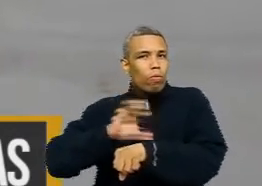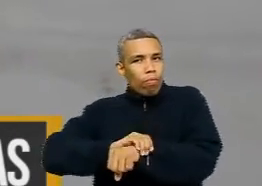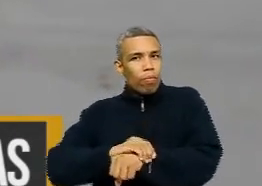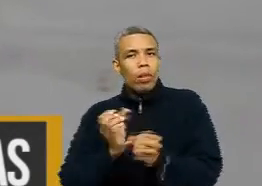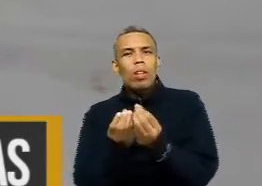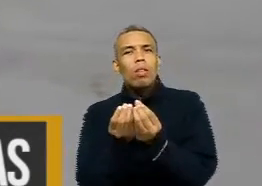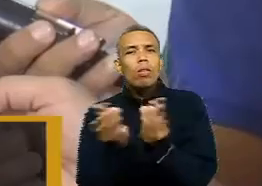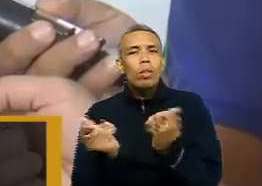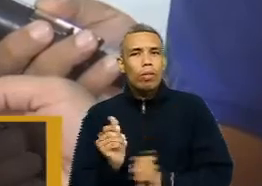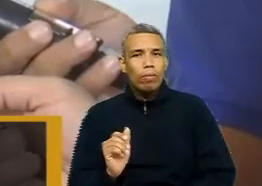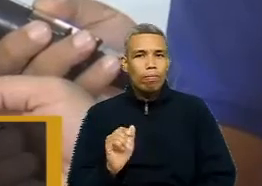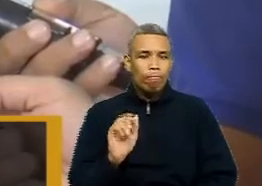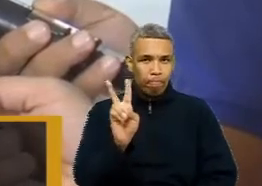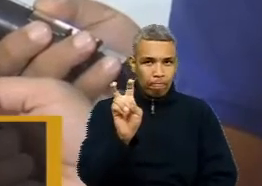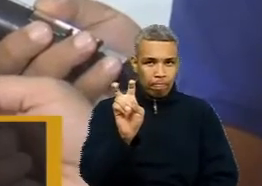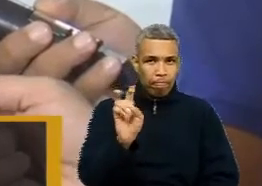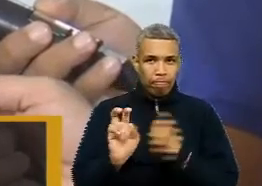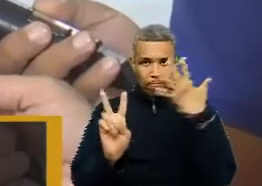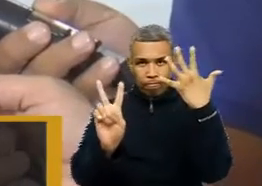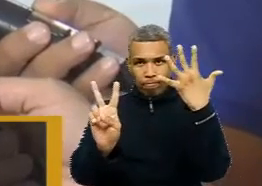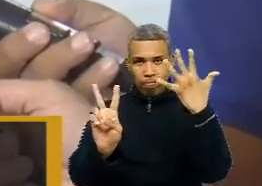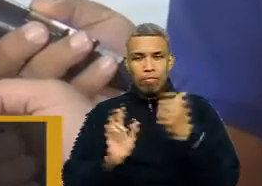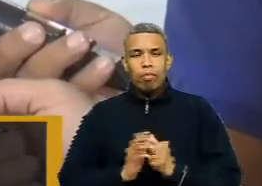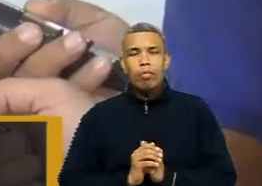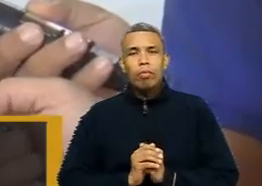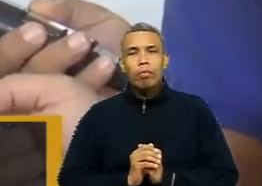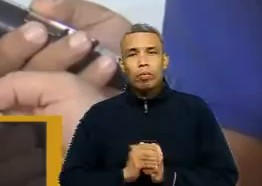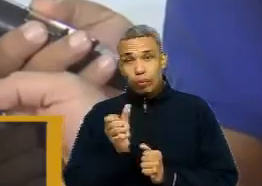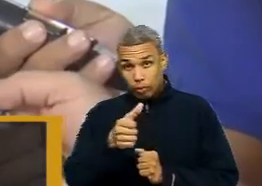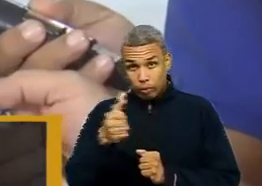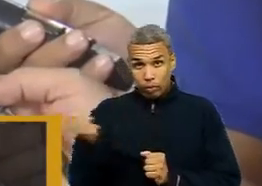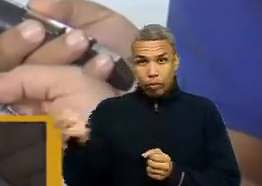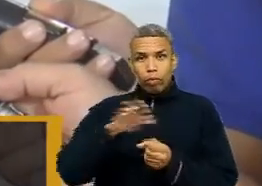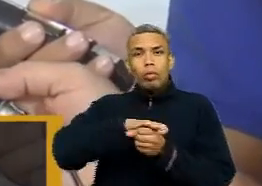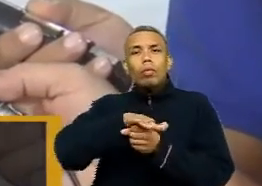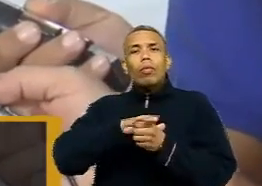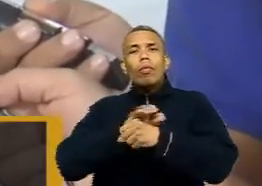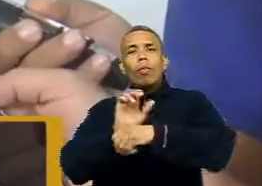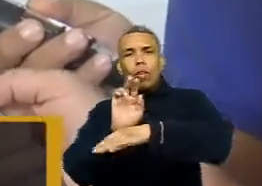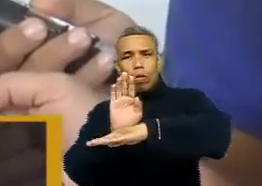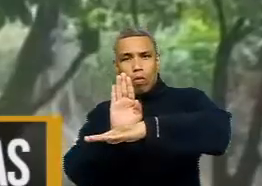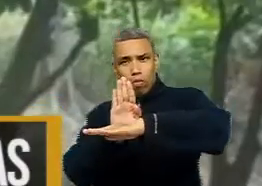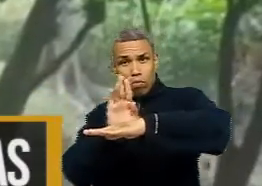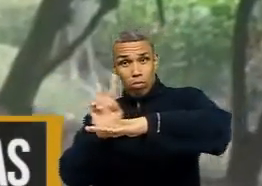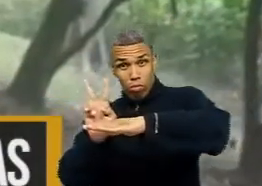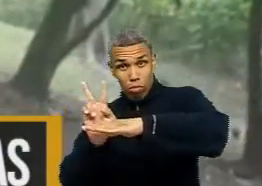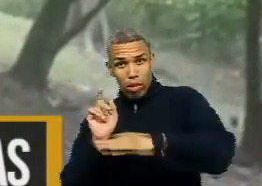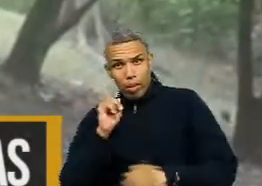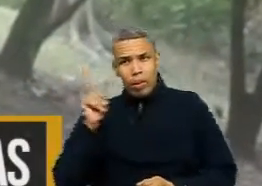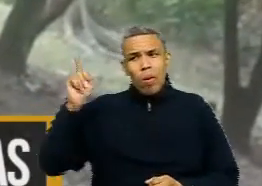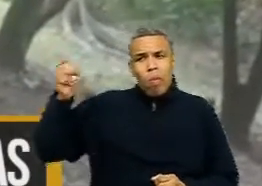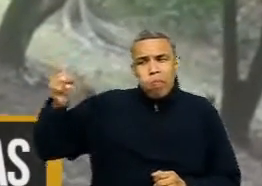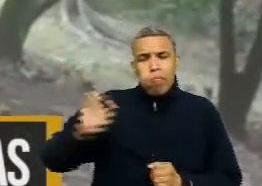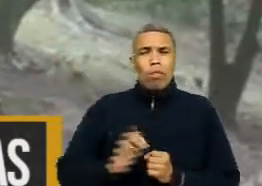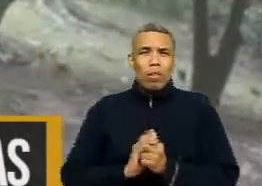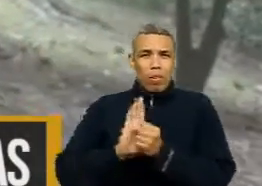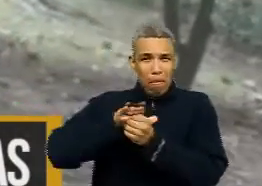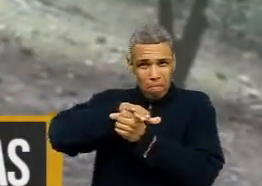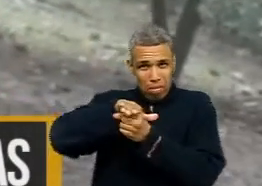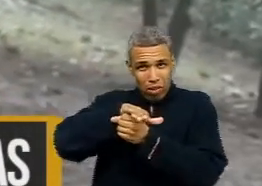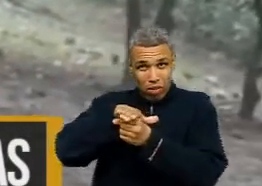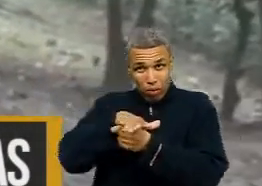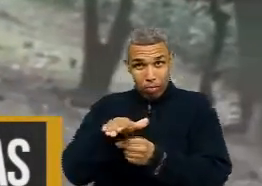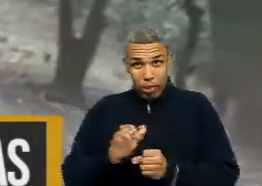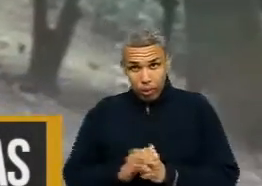su situación jurídica. En el sector del barrio Buenavista, ante la llamada de la comunidad y al cuadrante que se encontraba muy cerca al lugar,